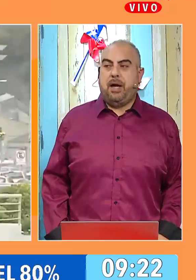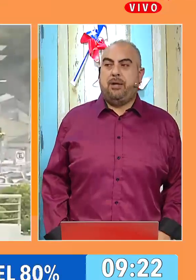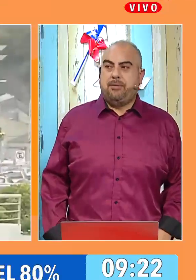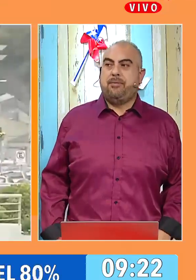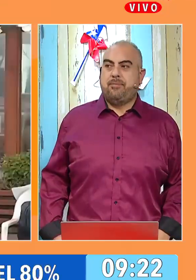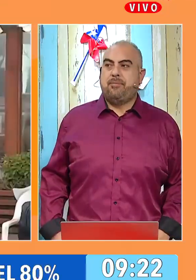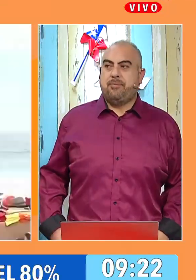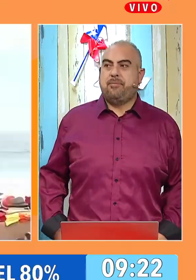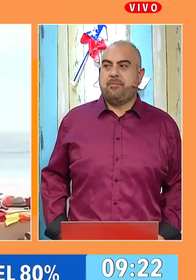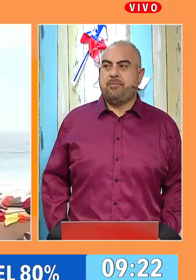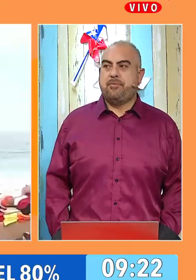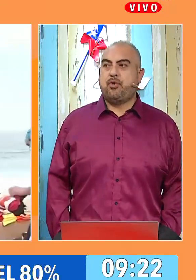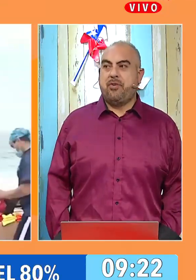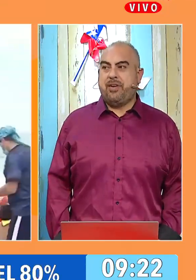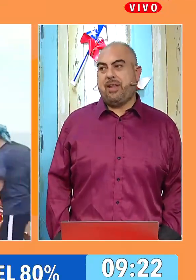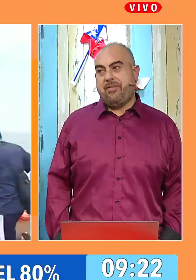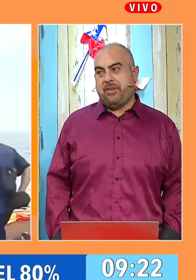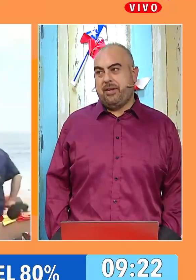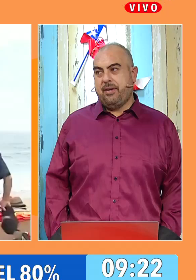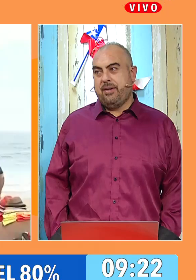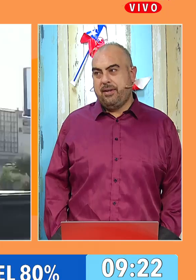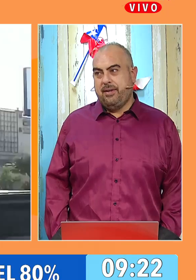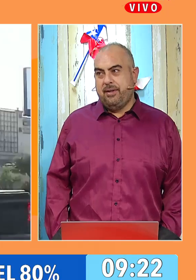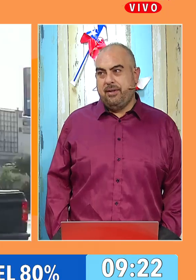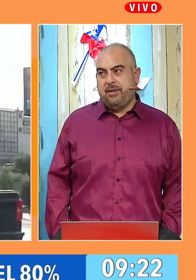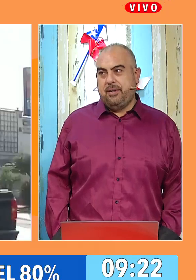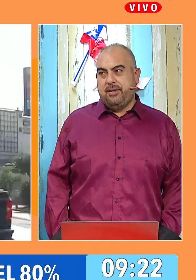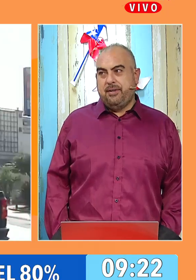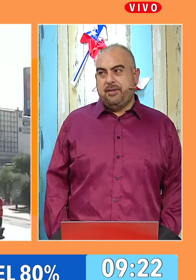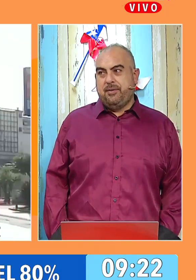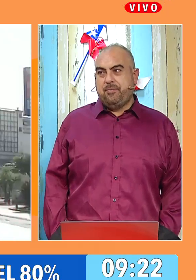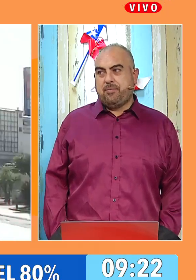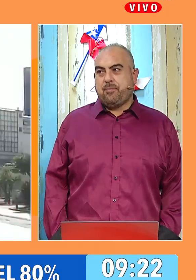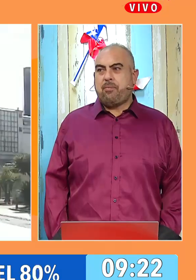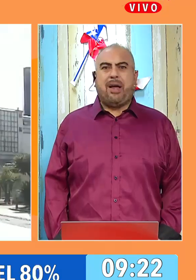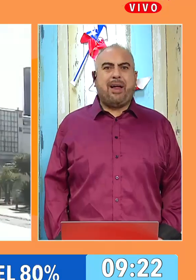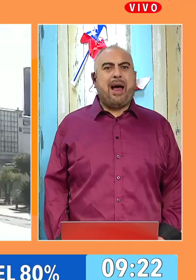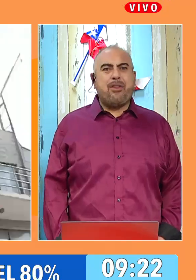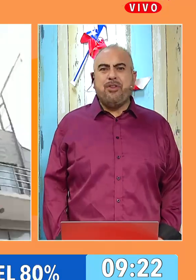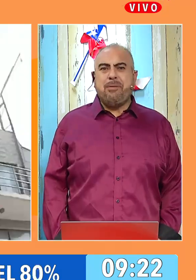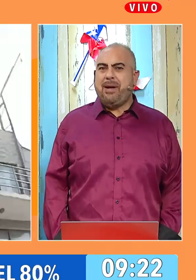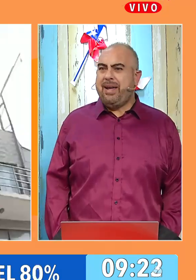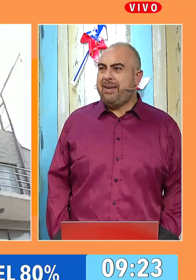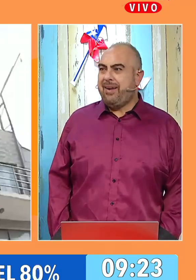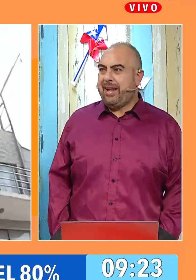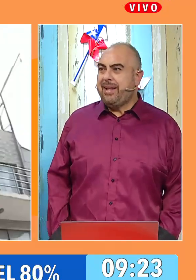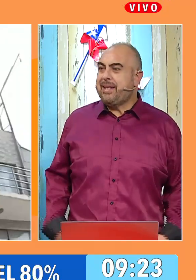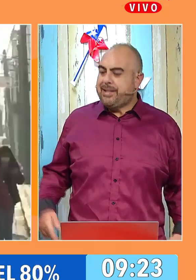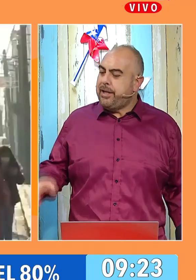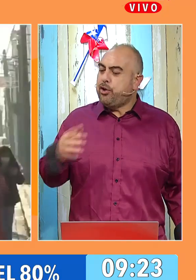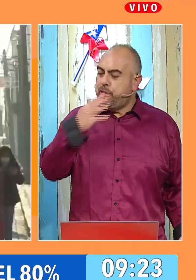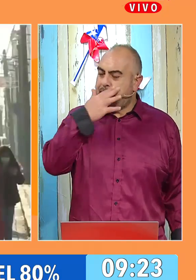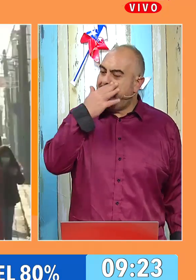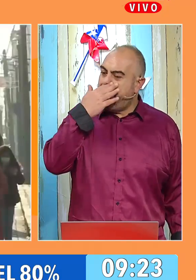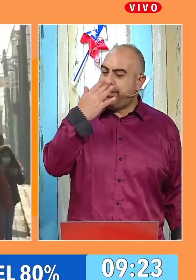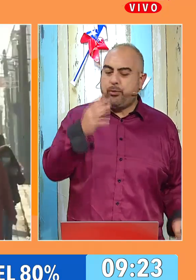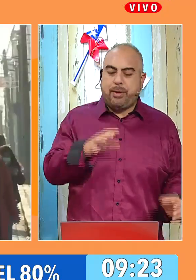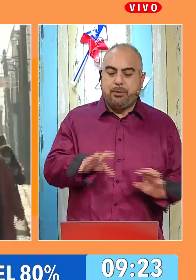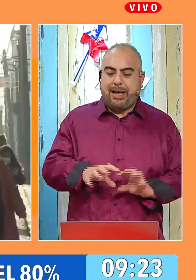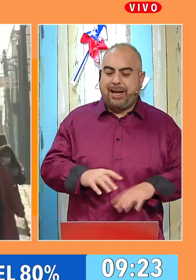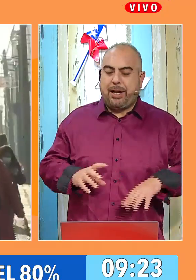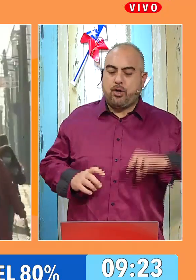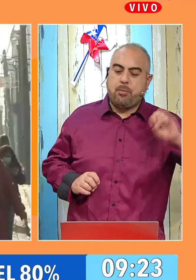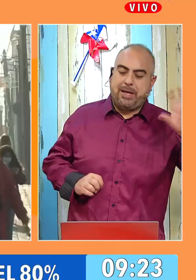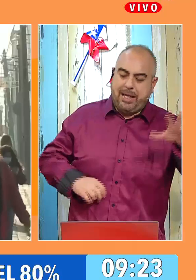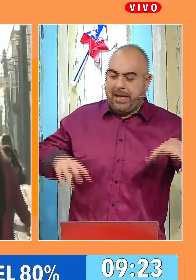pesos. Ya. En esta fecha te sale... Sube bastante. 25. ¿A dónde más es que va la gente así? No te hablo de este